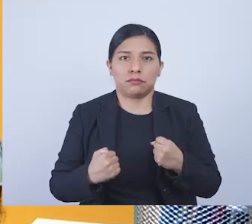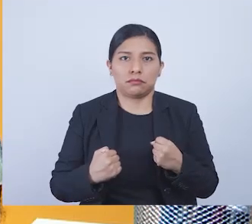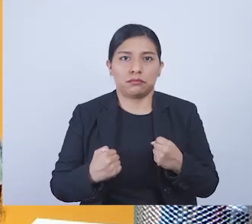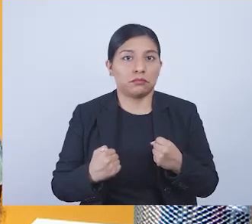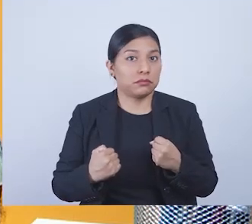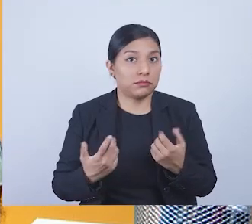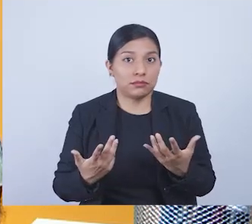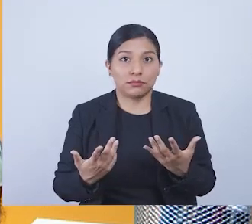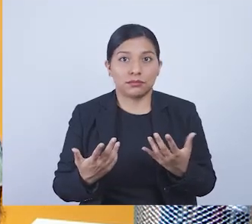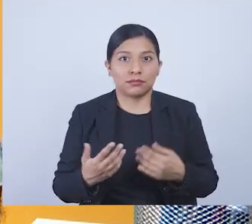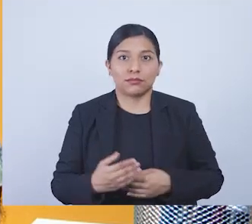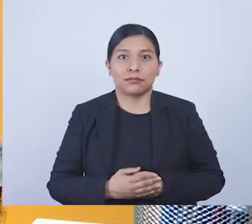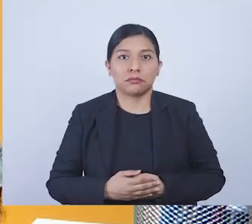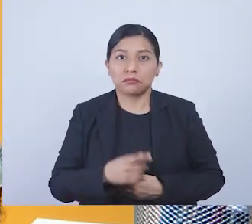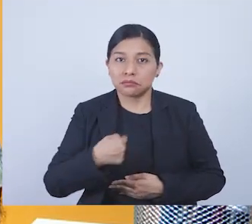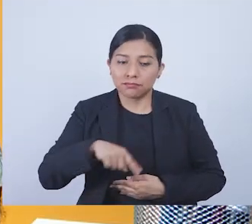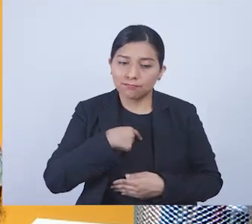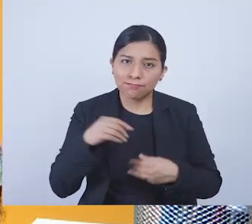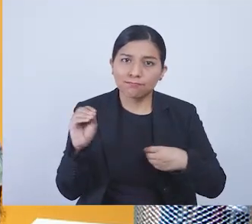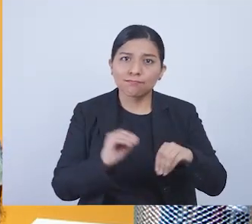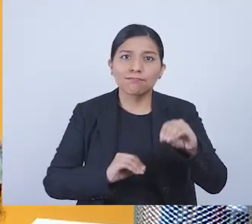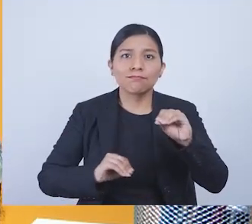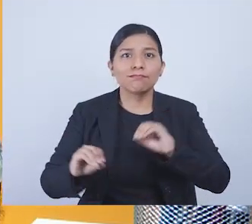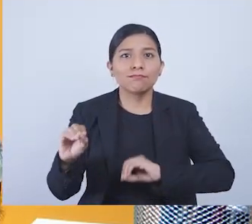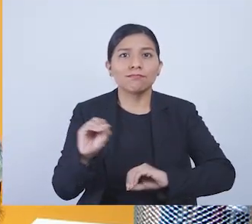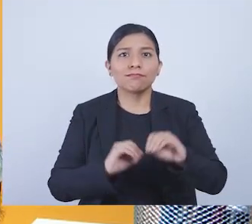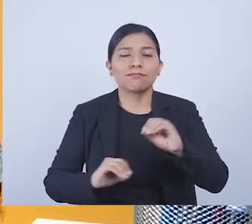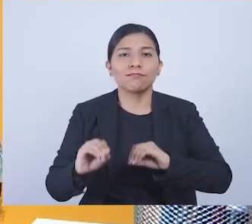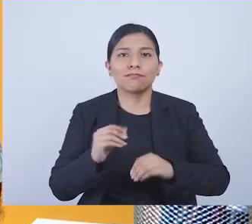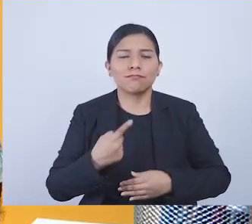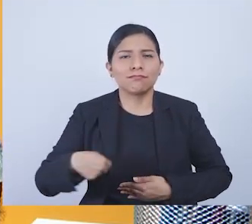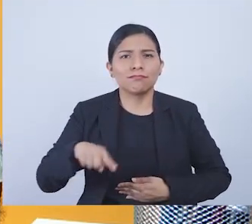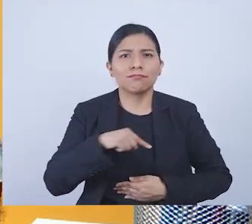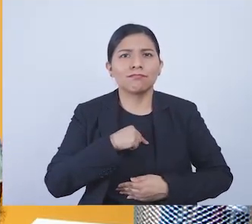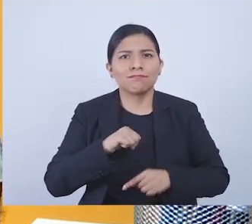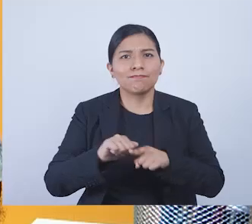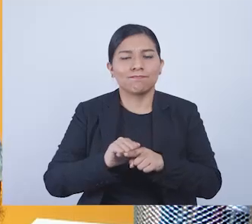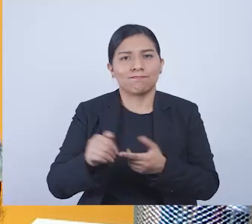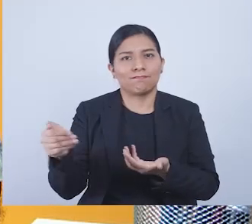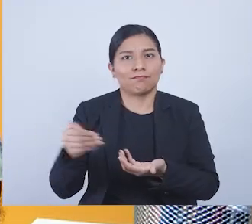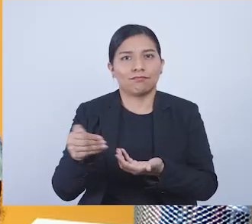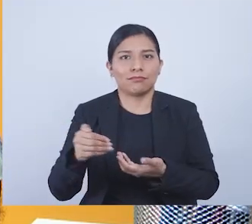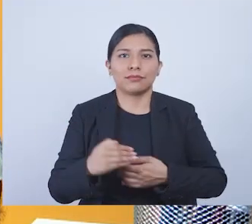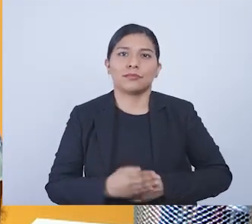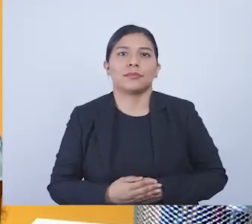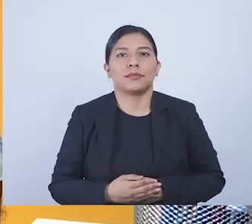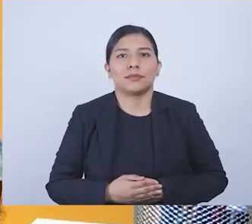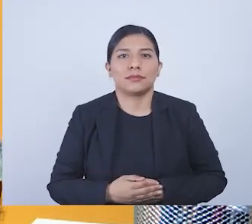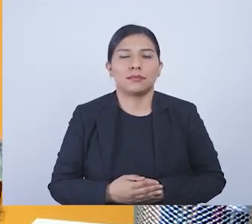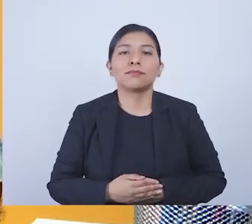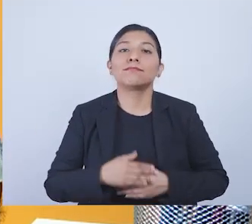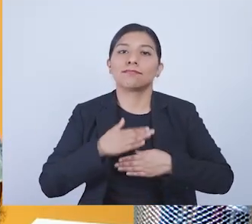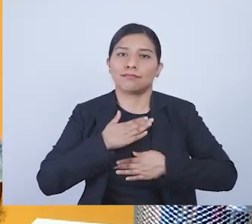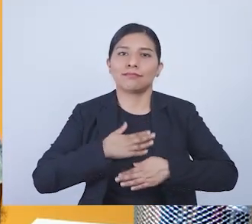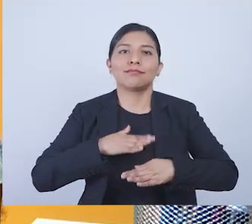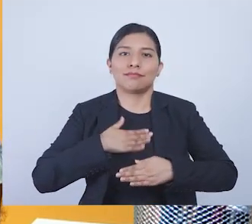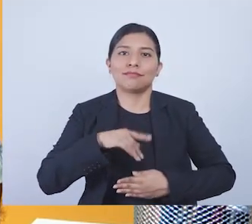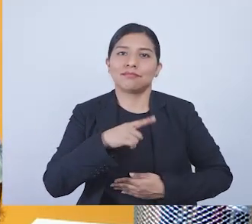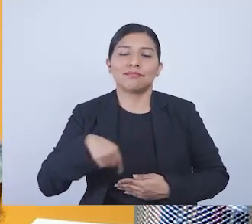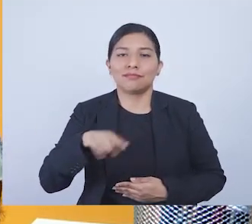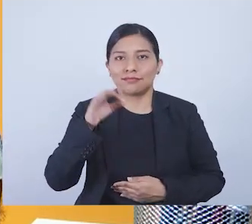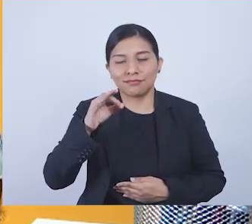ha construido en nuestras poblaciones. Los que han sido nuestros estudiantes debieran de